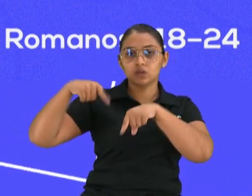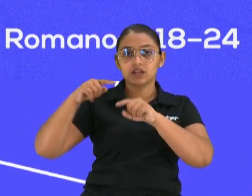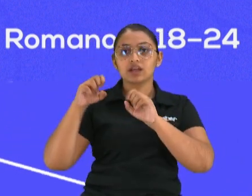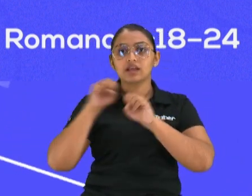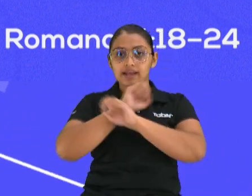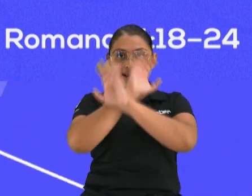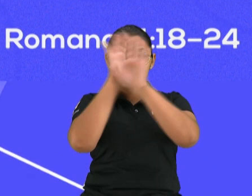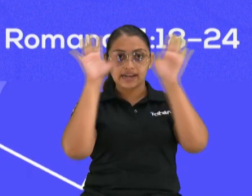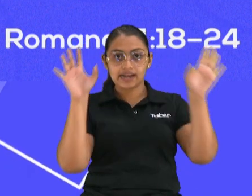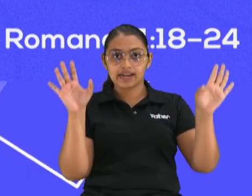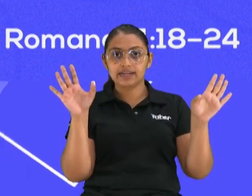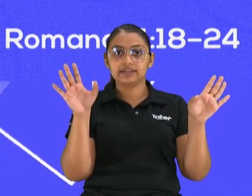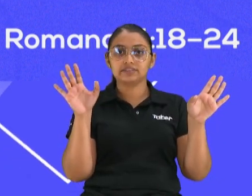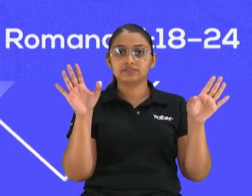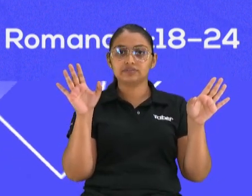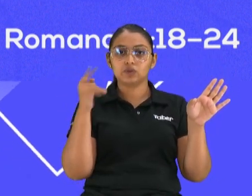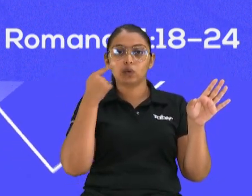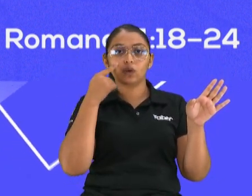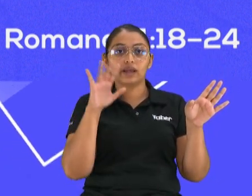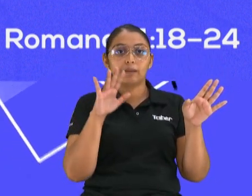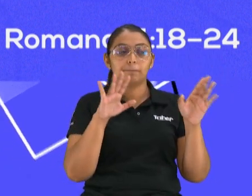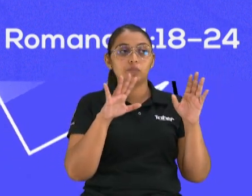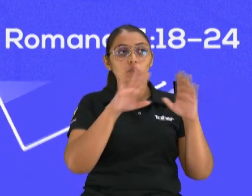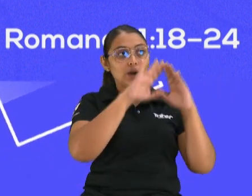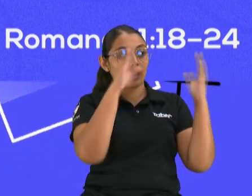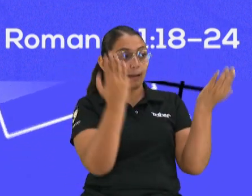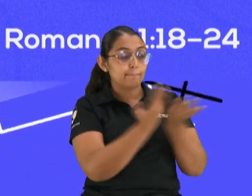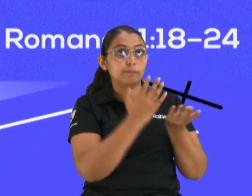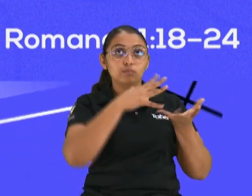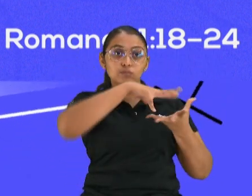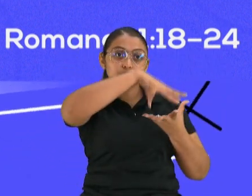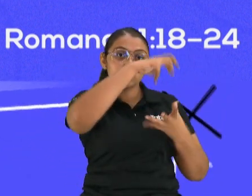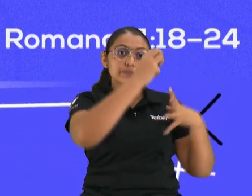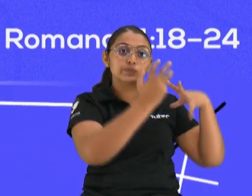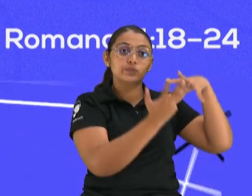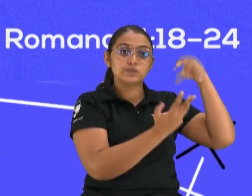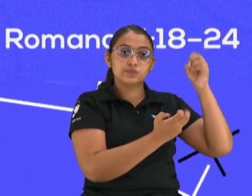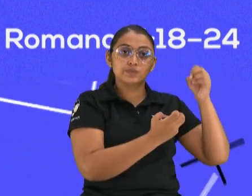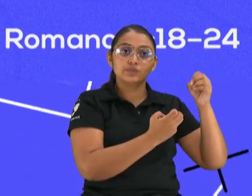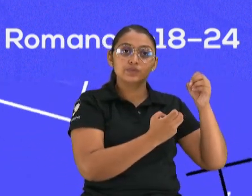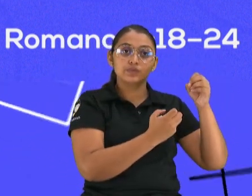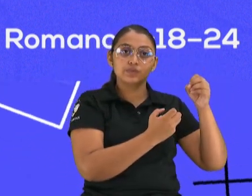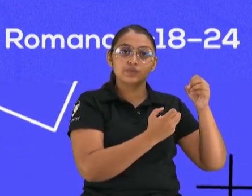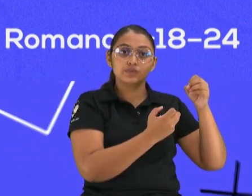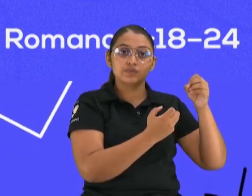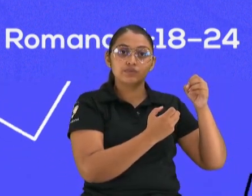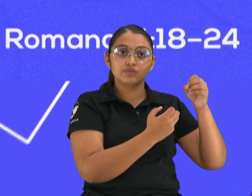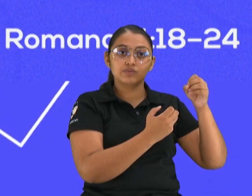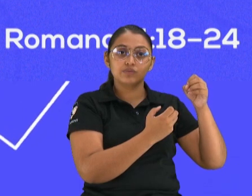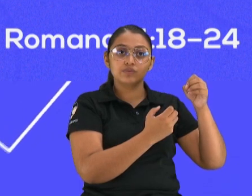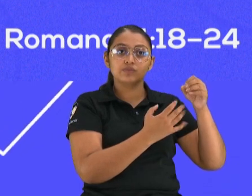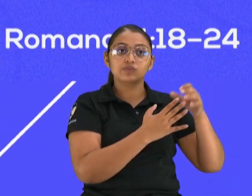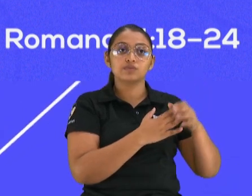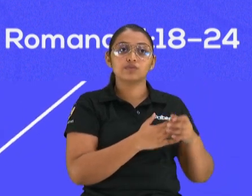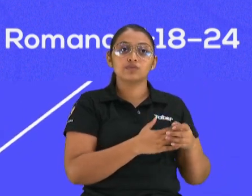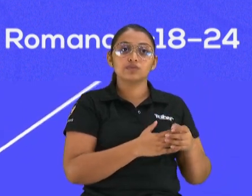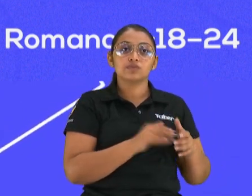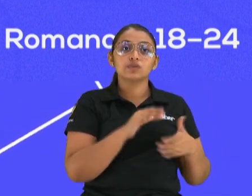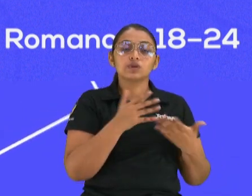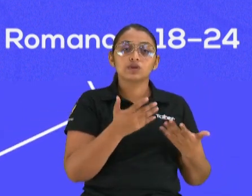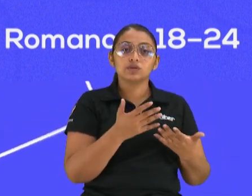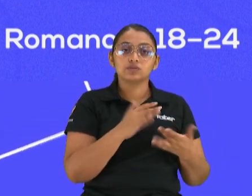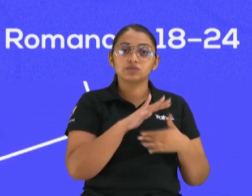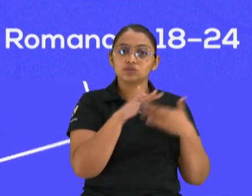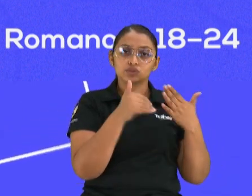visibles desde la creación del mundo siendo extendidas o entendidas por